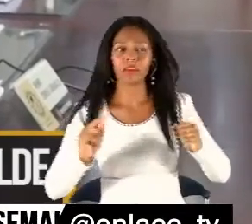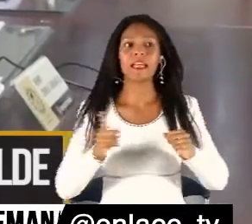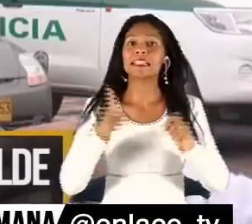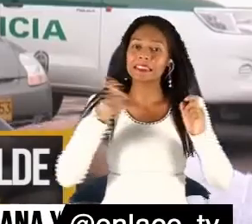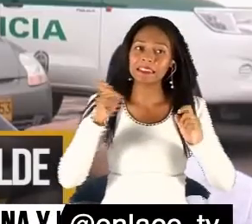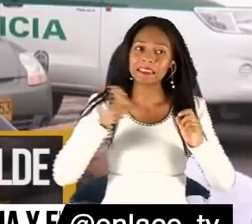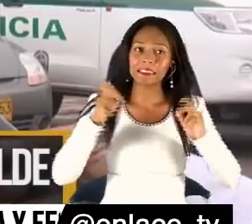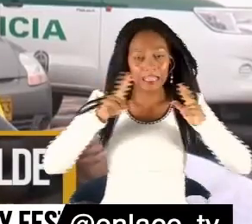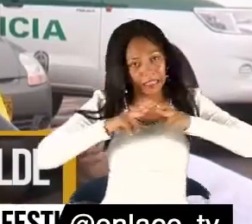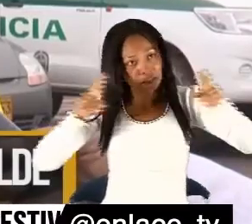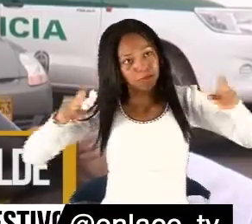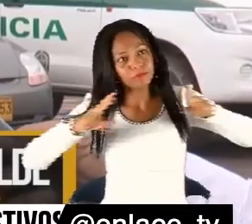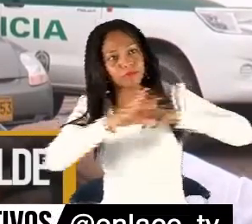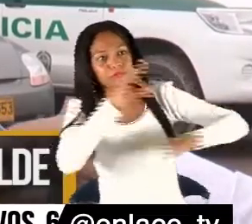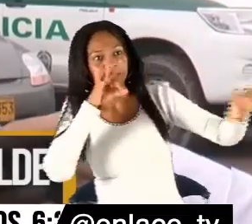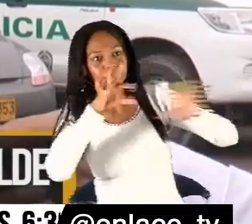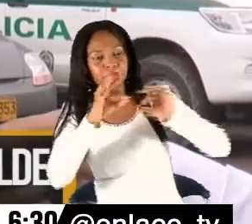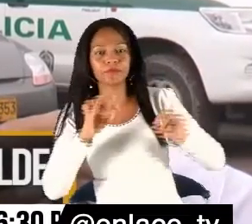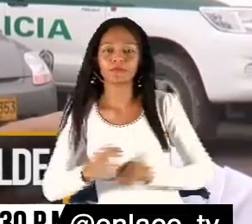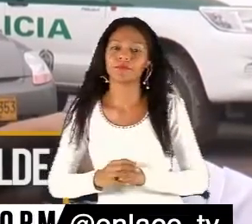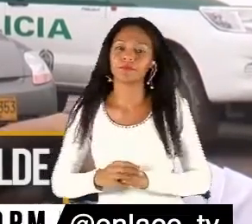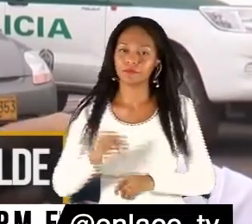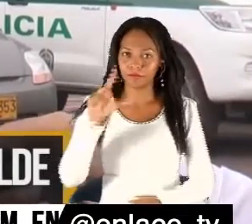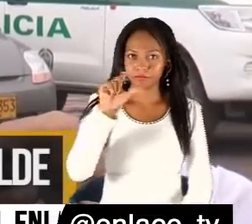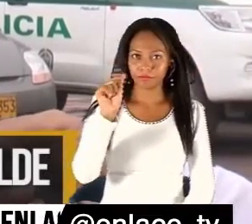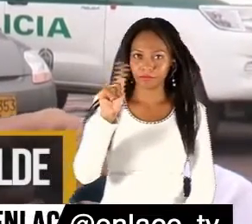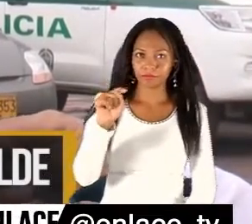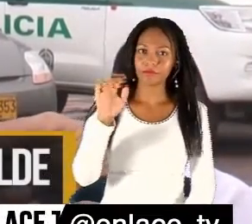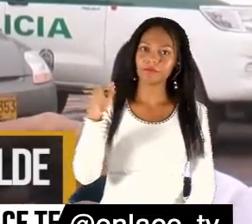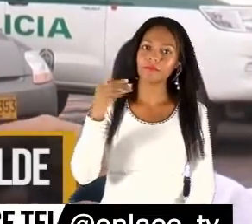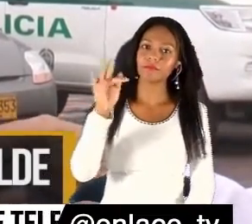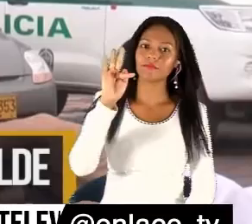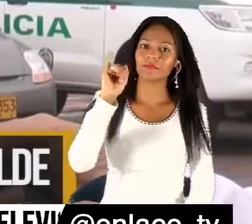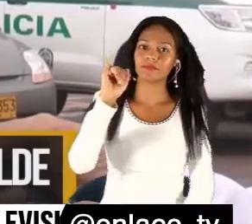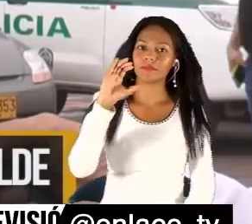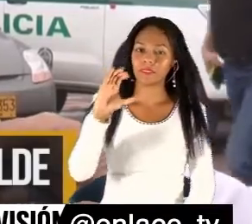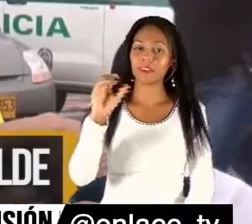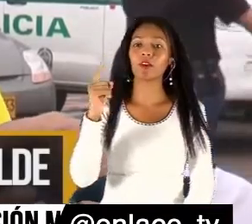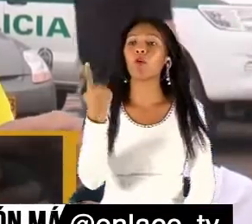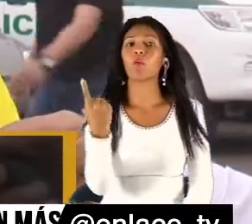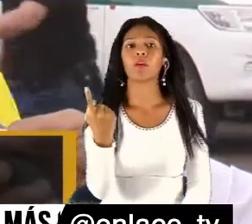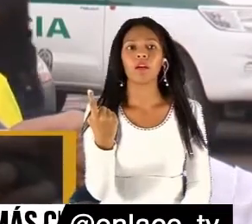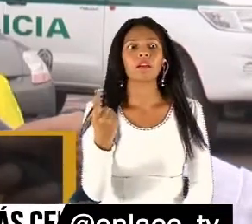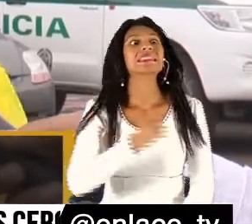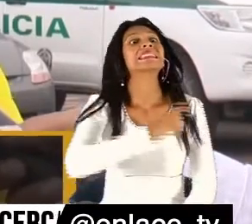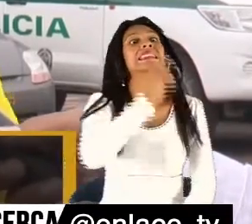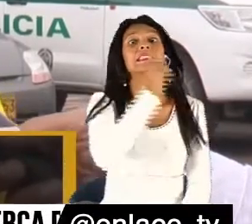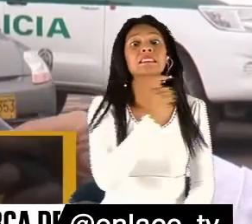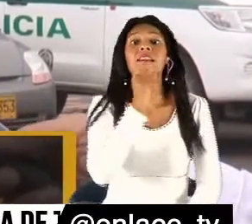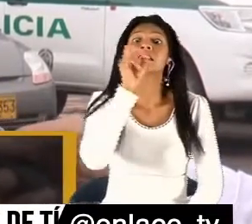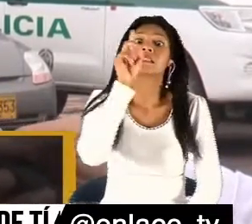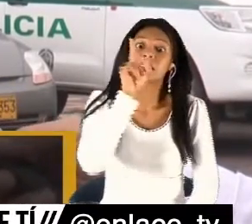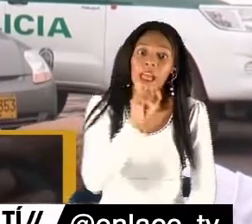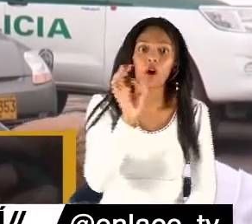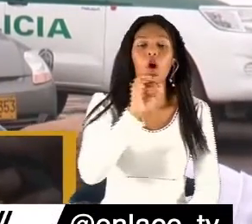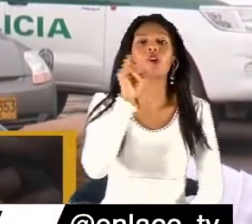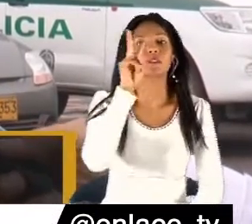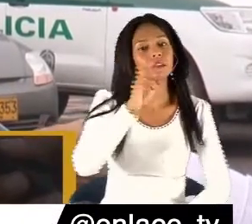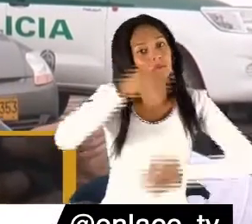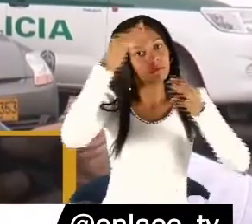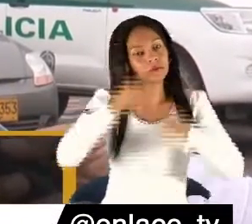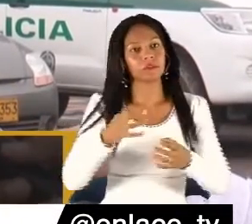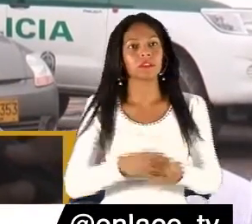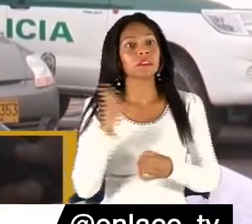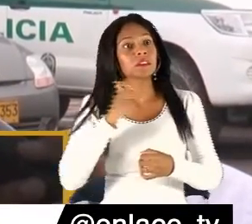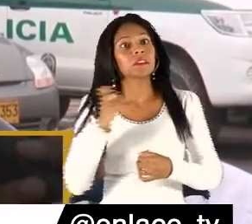del municipio. Las TIC tiene una persona y ahí se necesita mínimo 6 o 7 personas para trabajar y nos toca que salir a